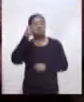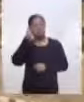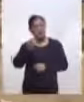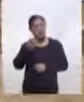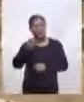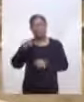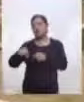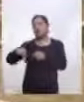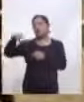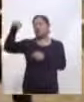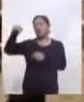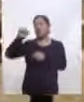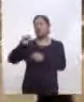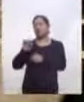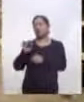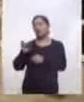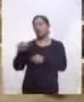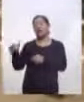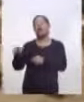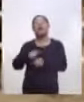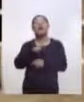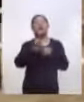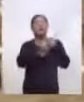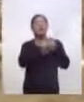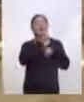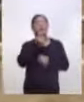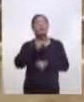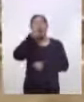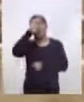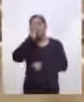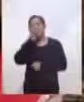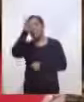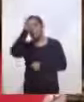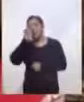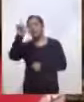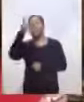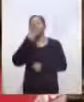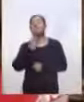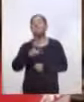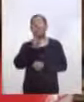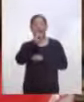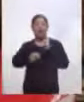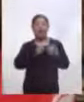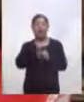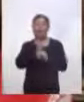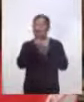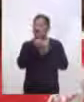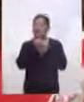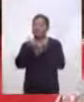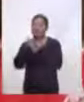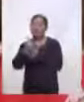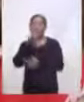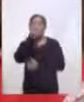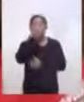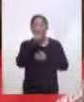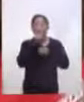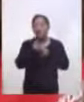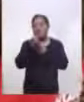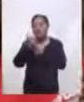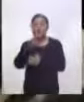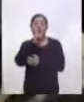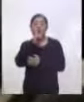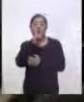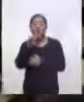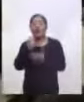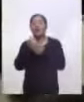de Siria. La Cruz Roja y la Media Luna Internacional ayudan como pueden, reparten alimentos, agua y brindan